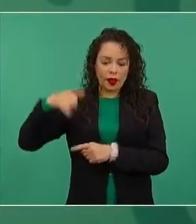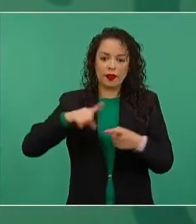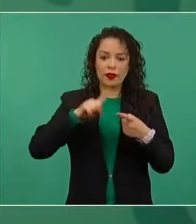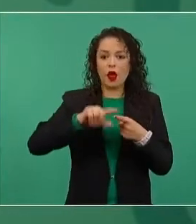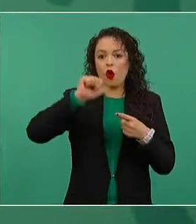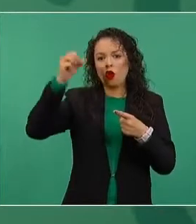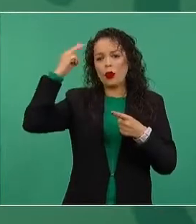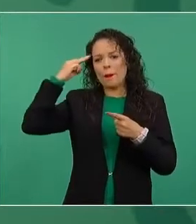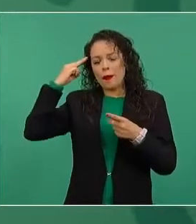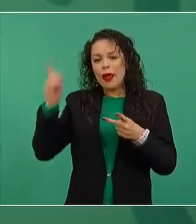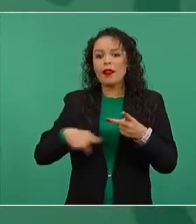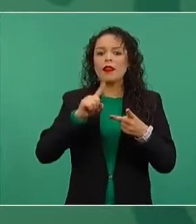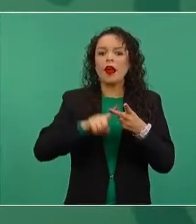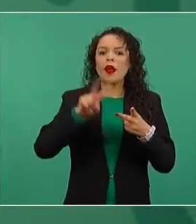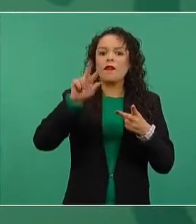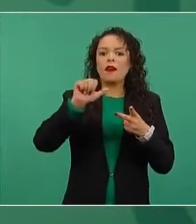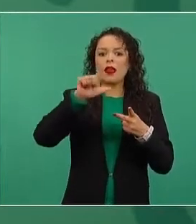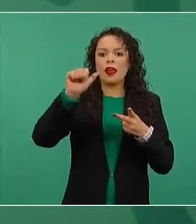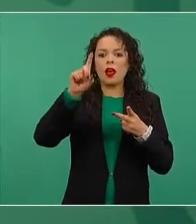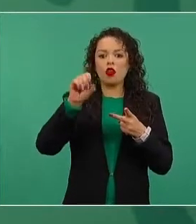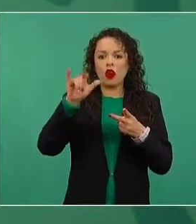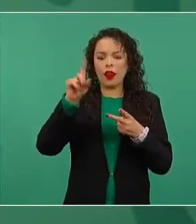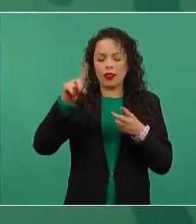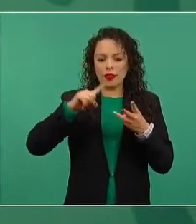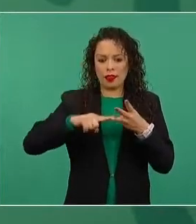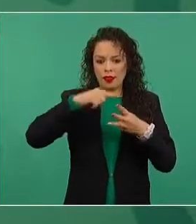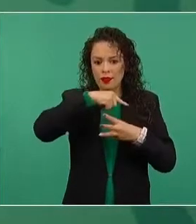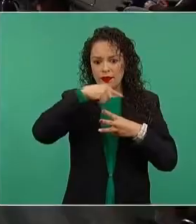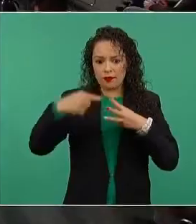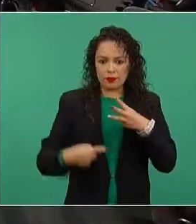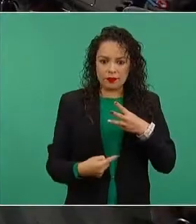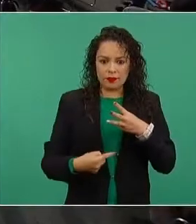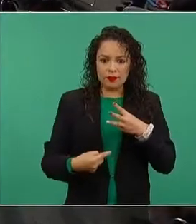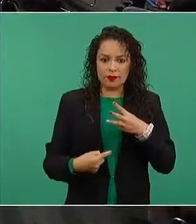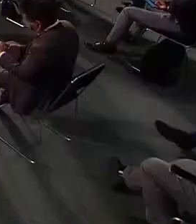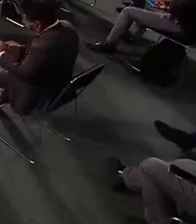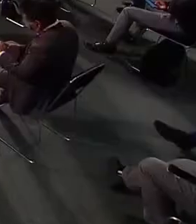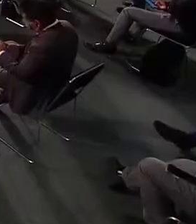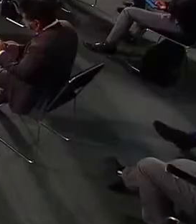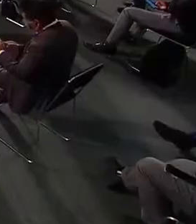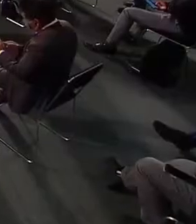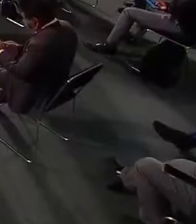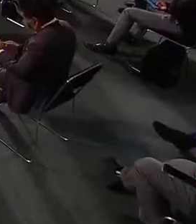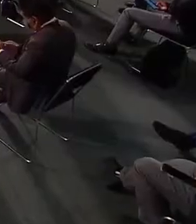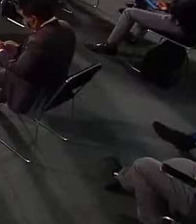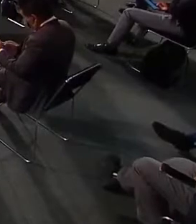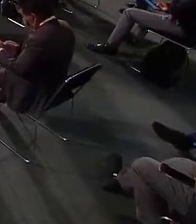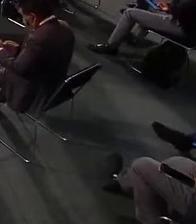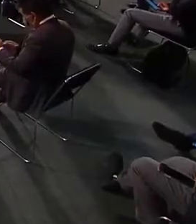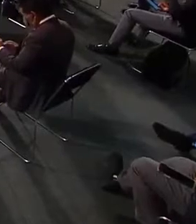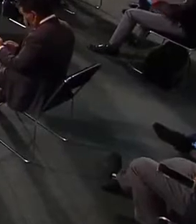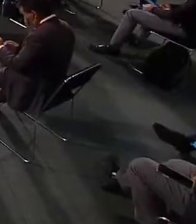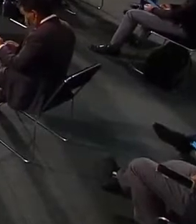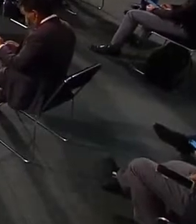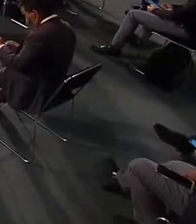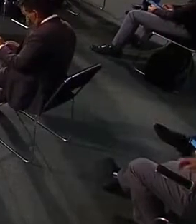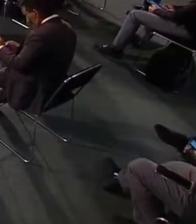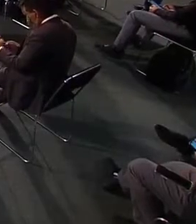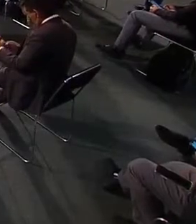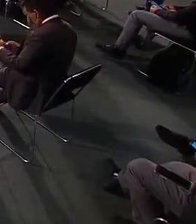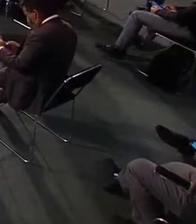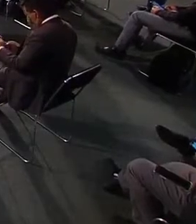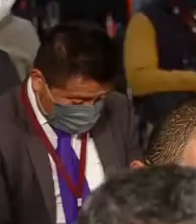Valladolid, para atender la demanda de la península. Y